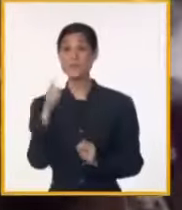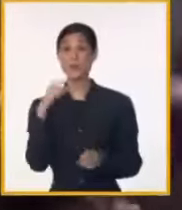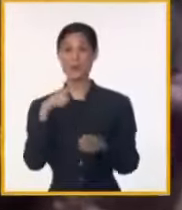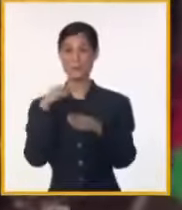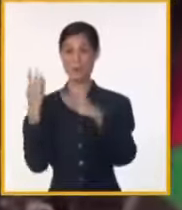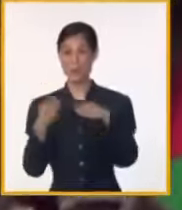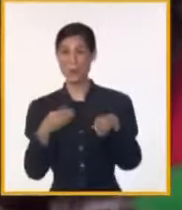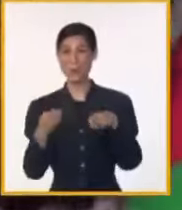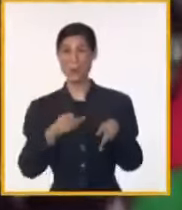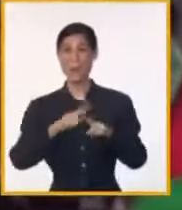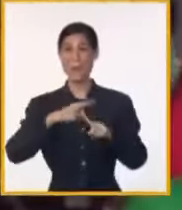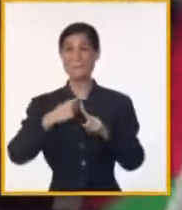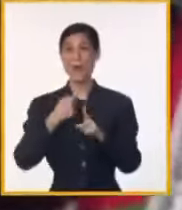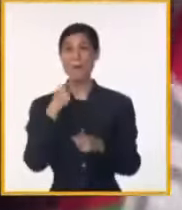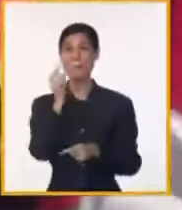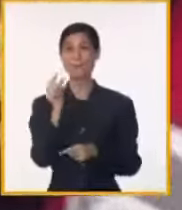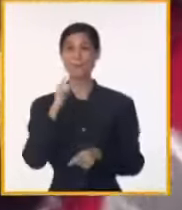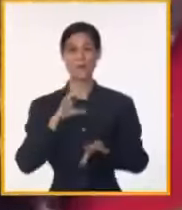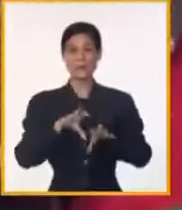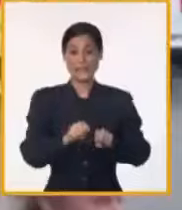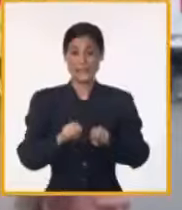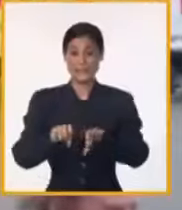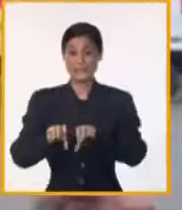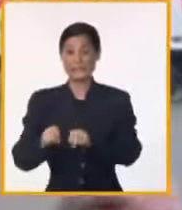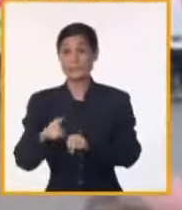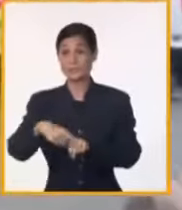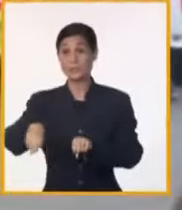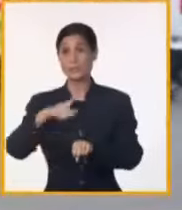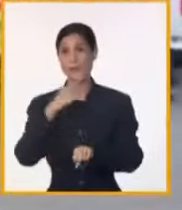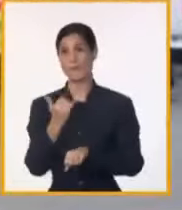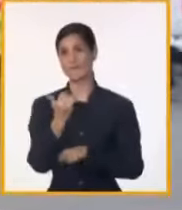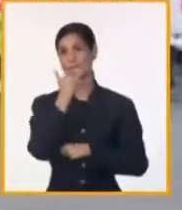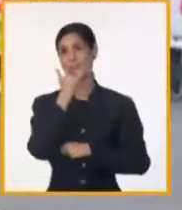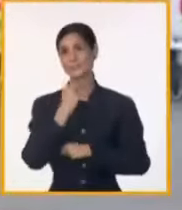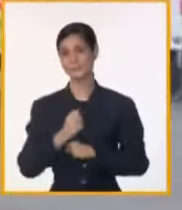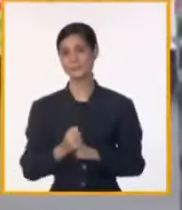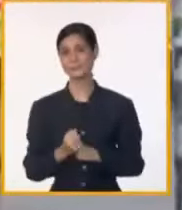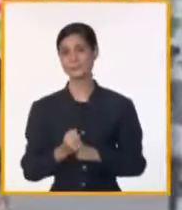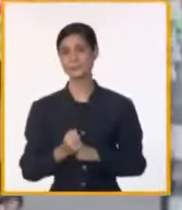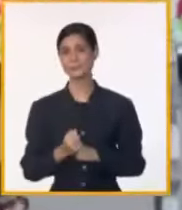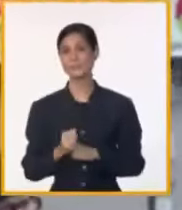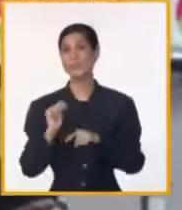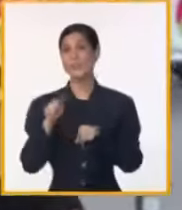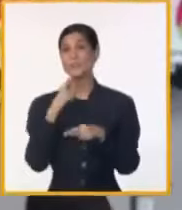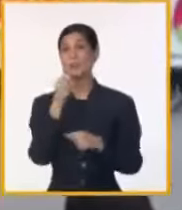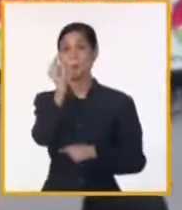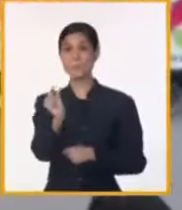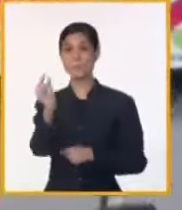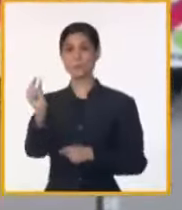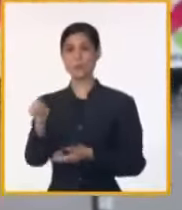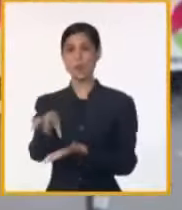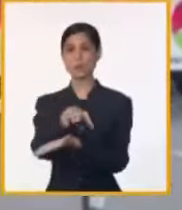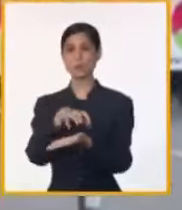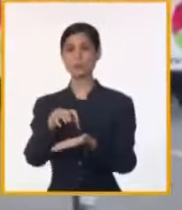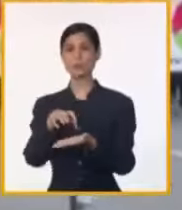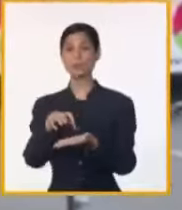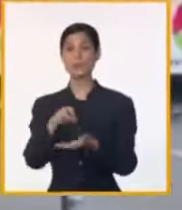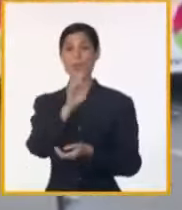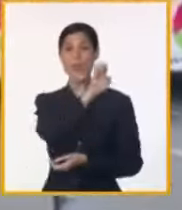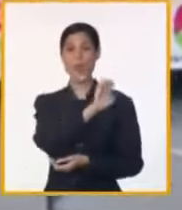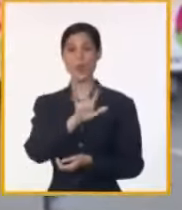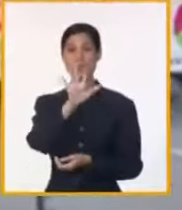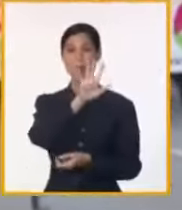97 de ellos todavía cautivos Partida prop palestinos se reunieron en ciudades de Europa América y